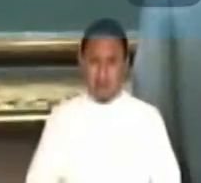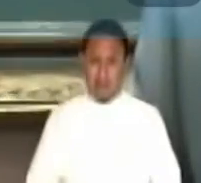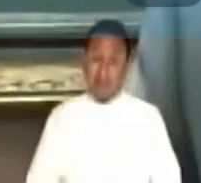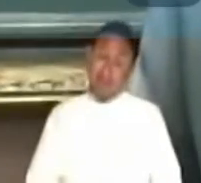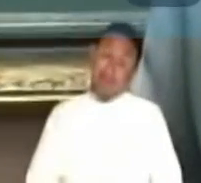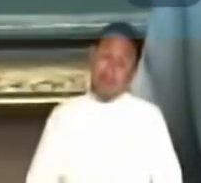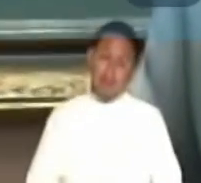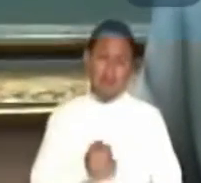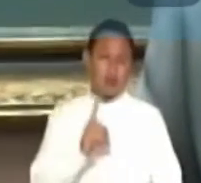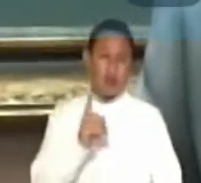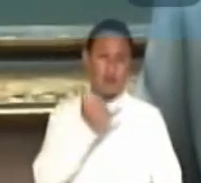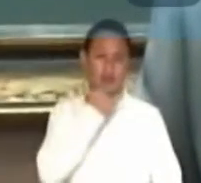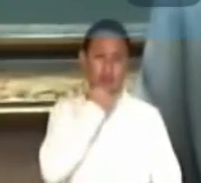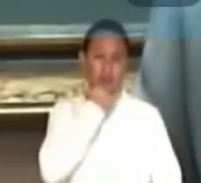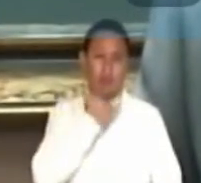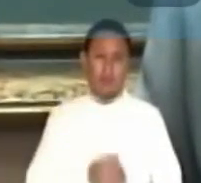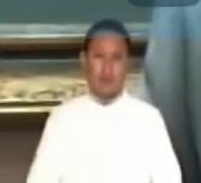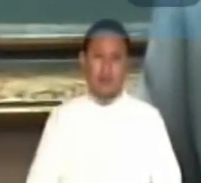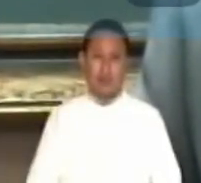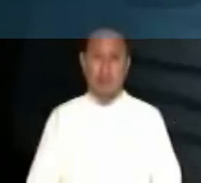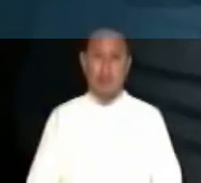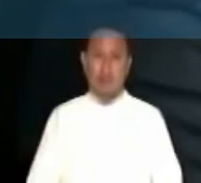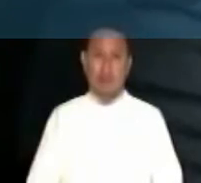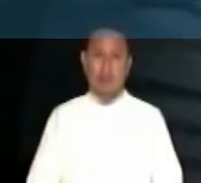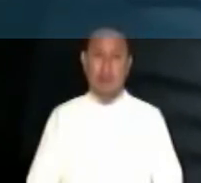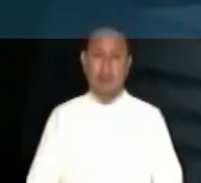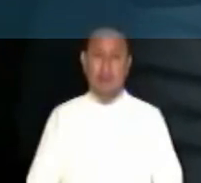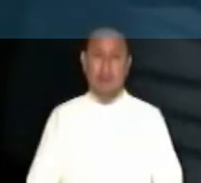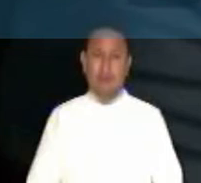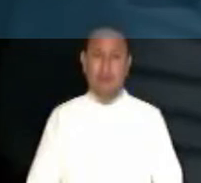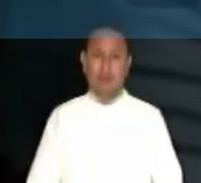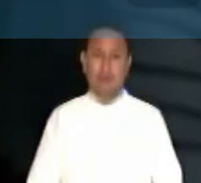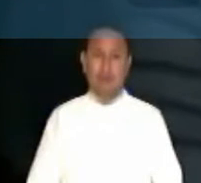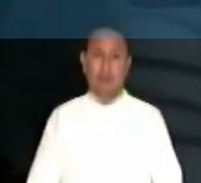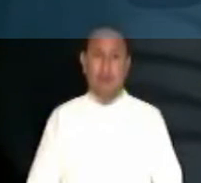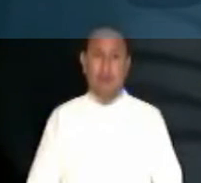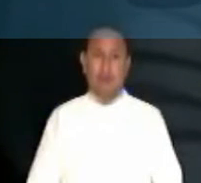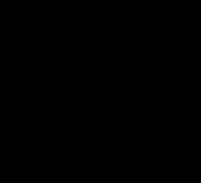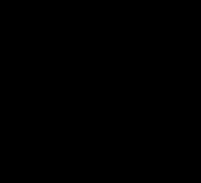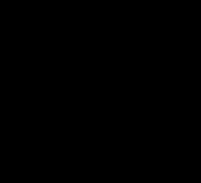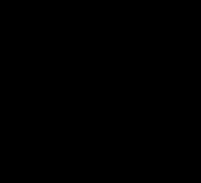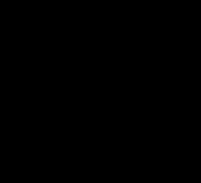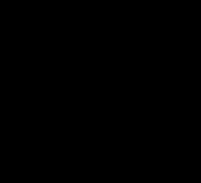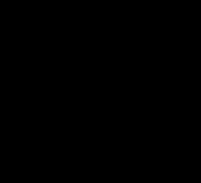de la noche a la mañana. Y eso es imposible. Informó Héctor Romero.